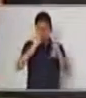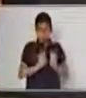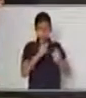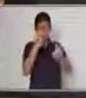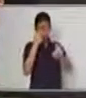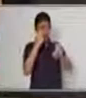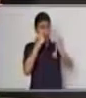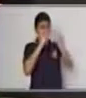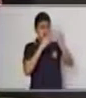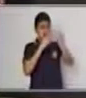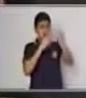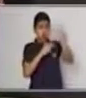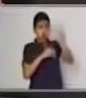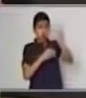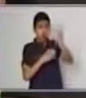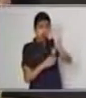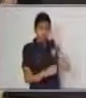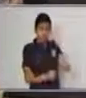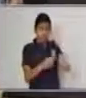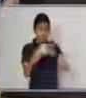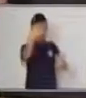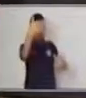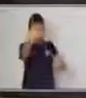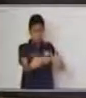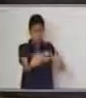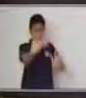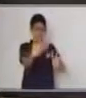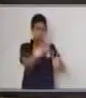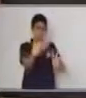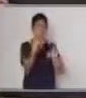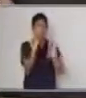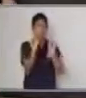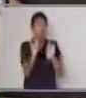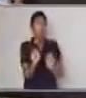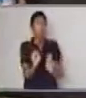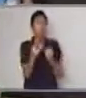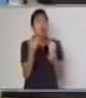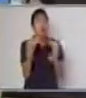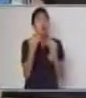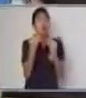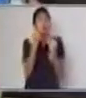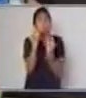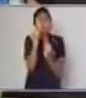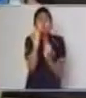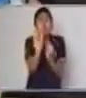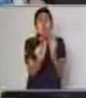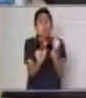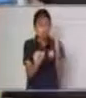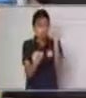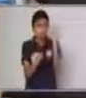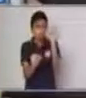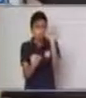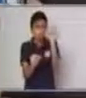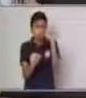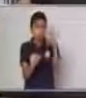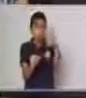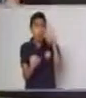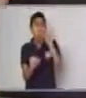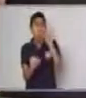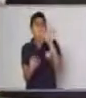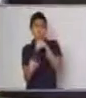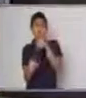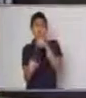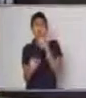aparezca en ambas tablas y sea el menor número posible. Mínimo